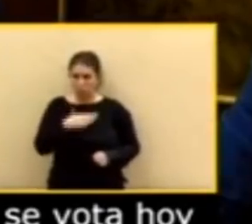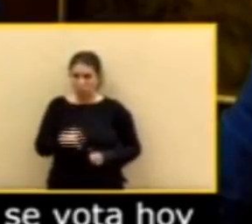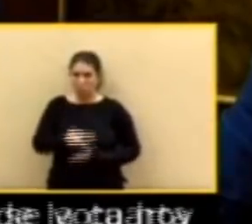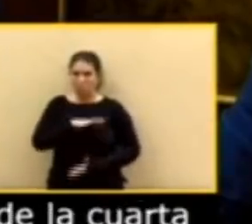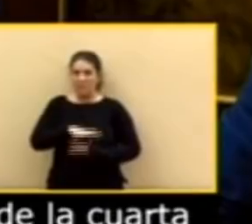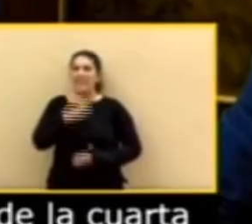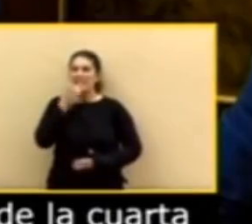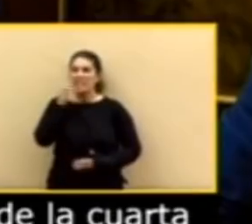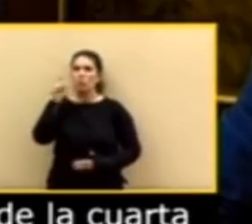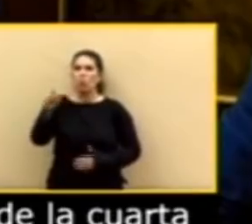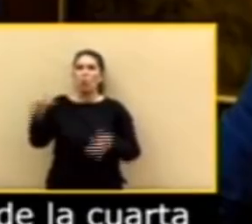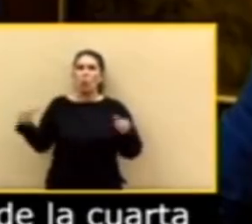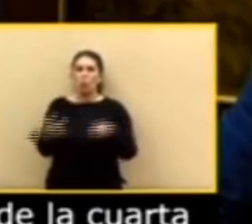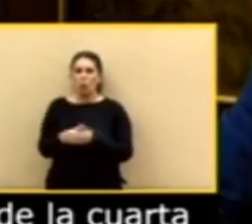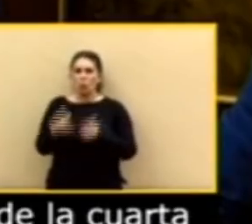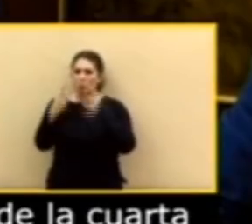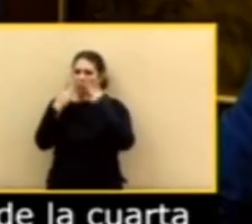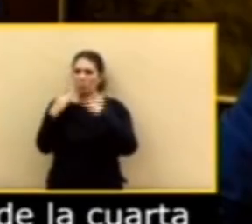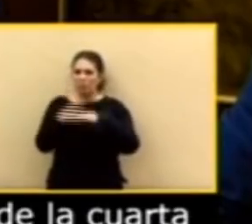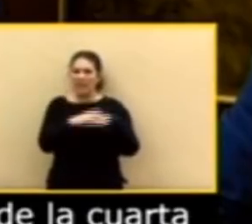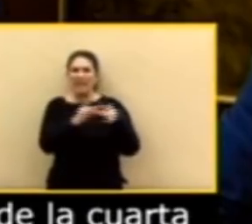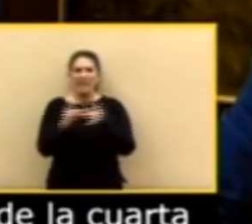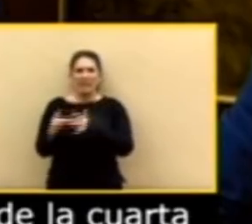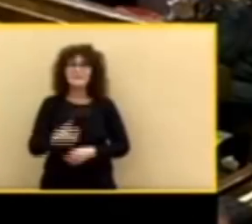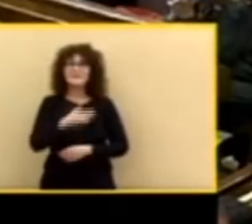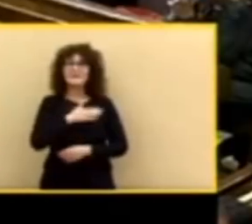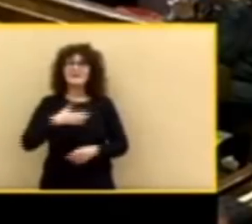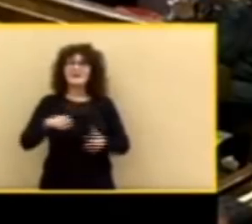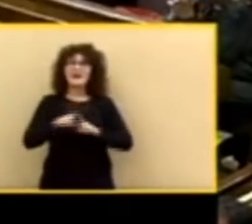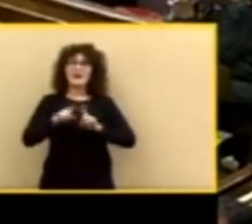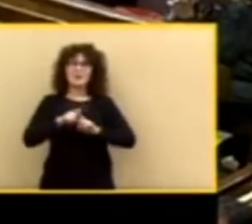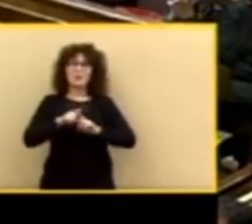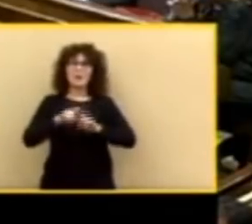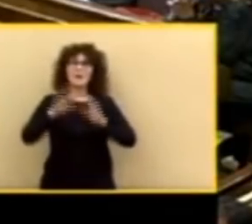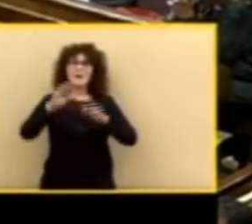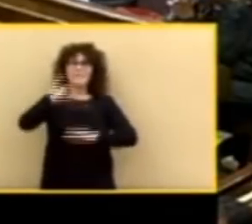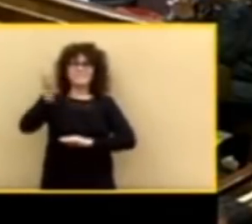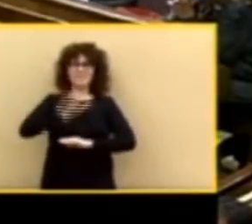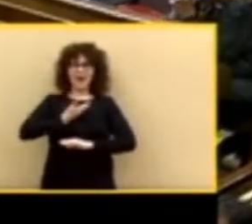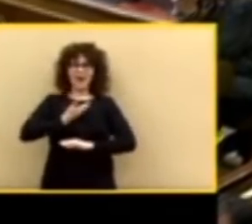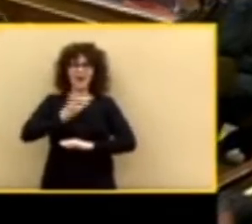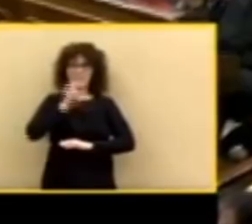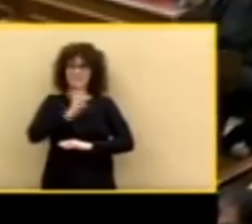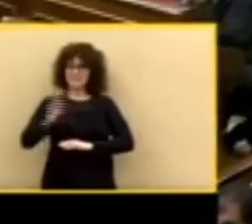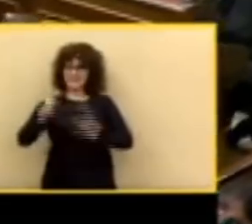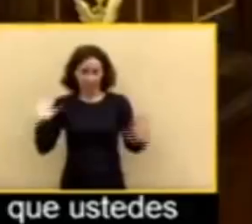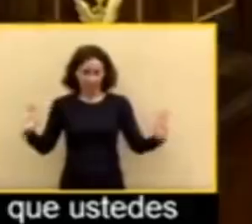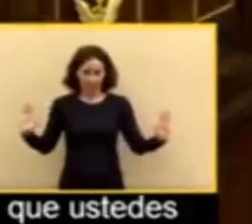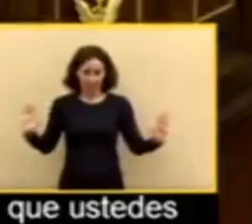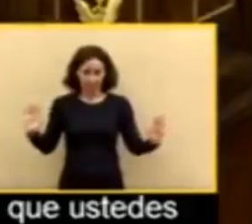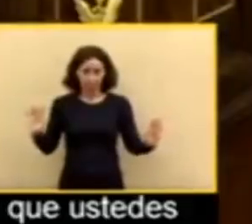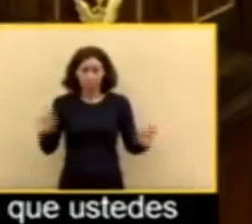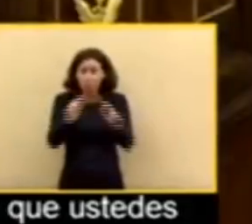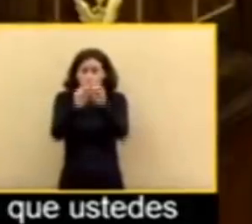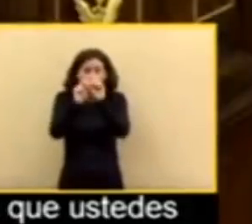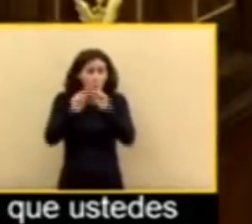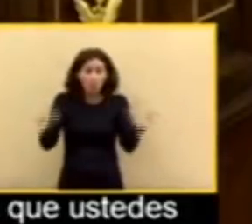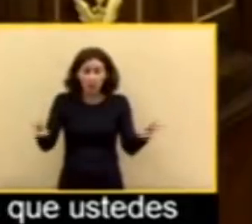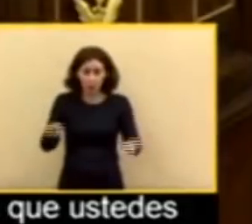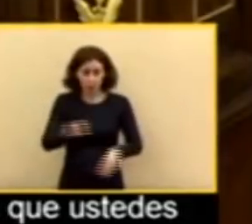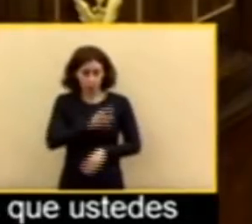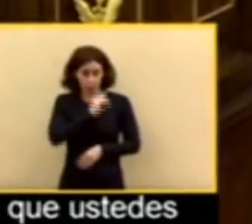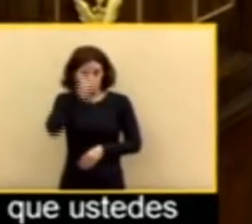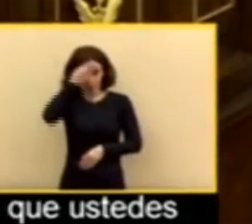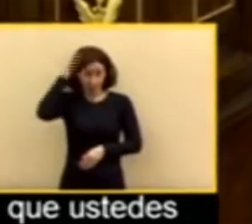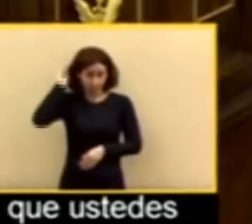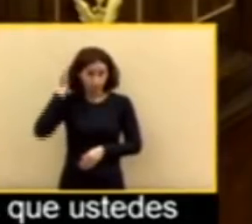la política después, de que los grandes partidos se habían convertido en empresas de colocación, pues nos lo ha confirmado. Nos lo ha confirmado hoy Pablo